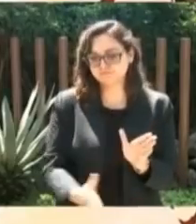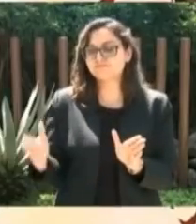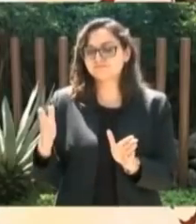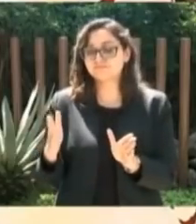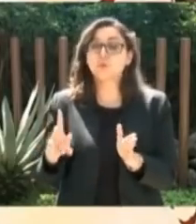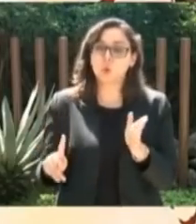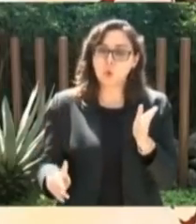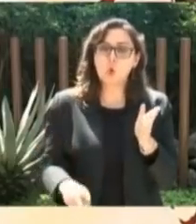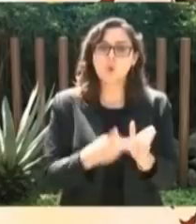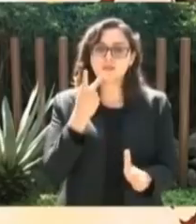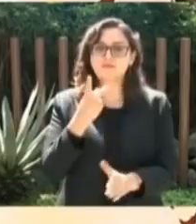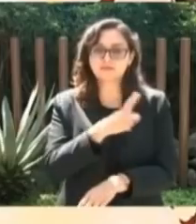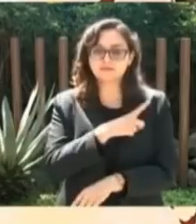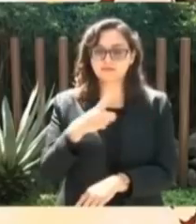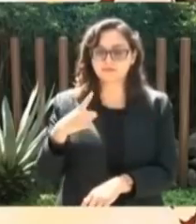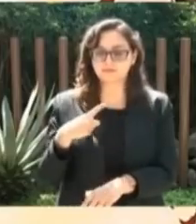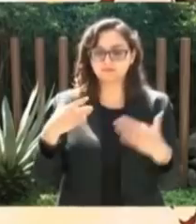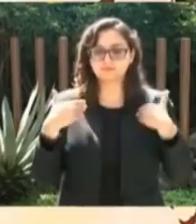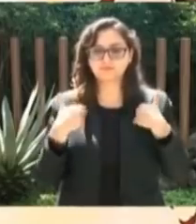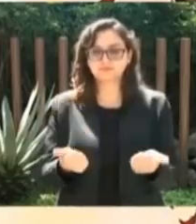moralización de México.